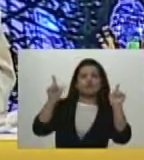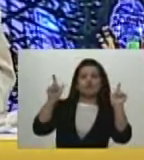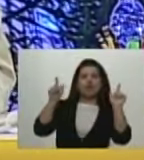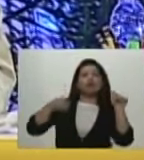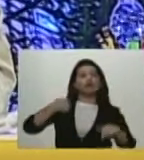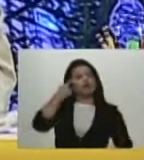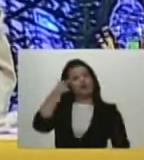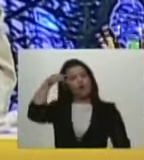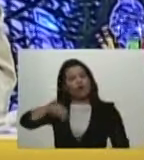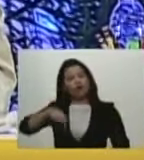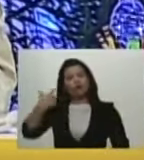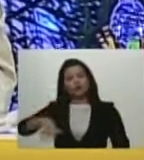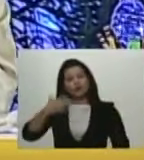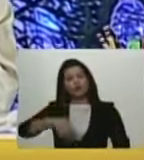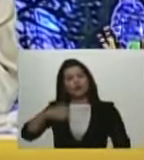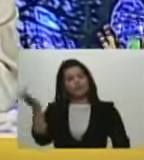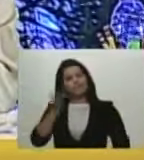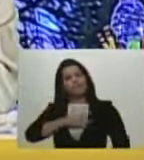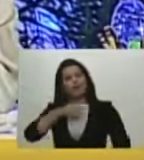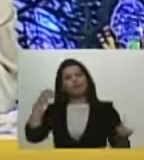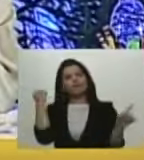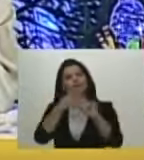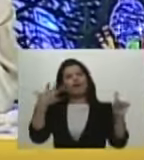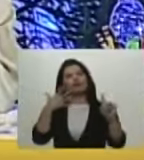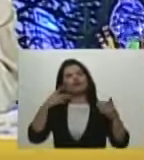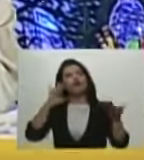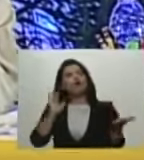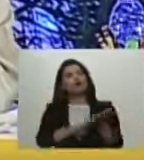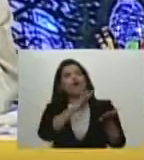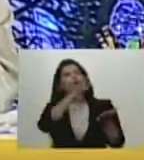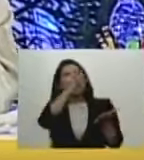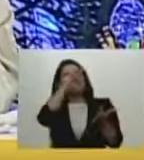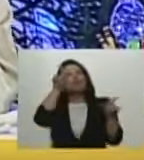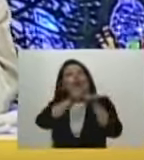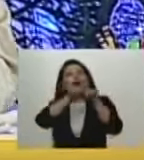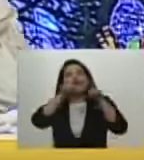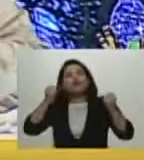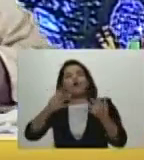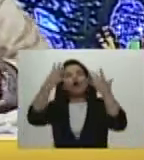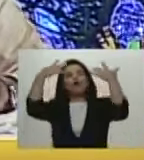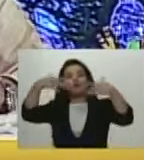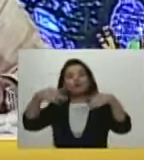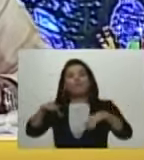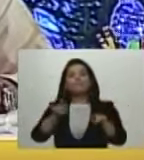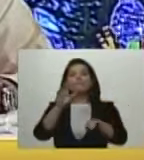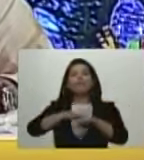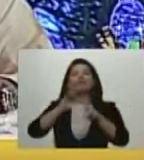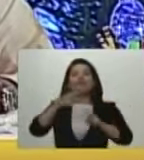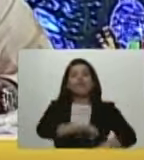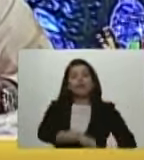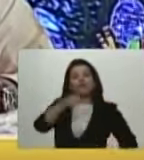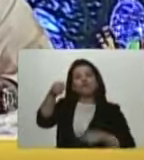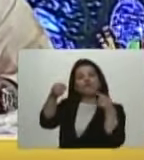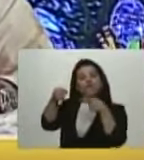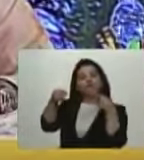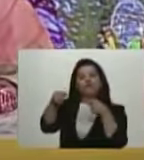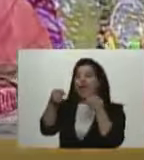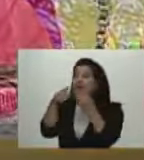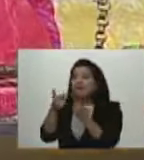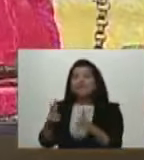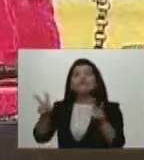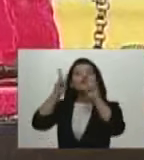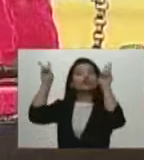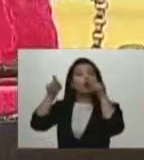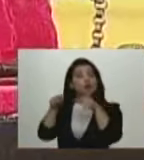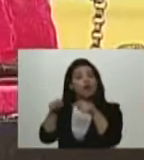que reúne esta historia hermosa alrededor de este sable. Sable de victoria y